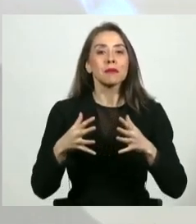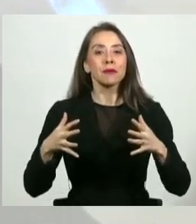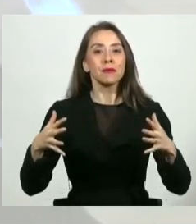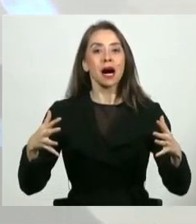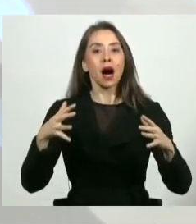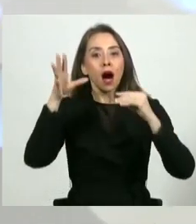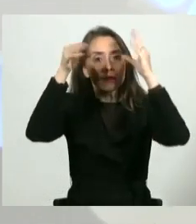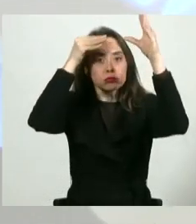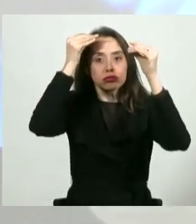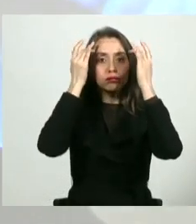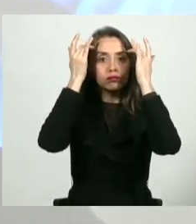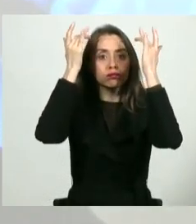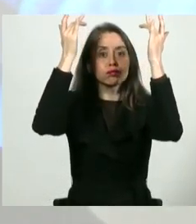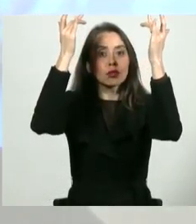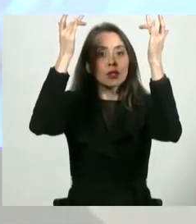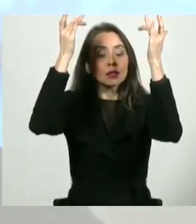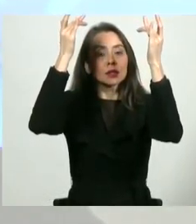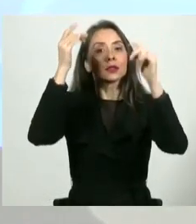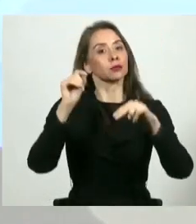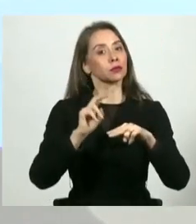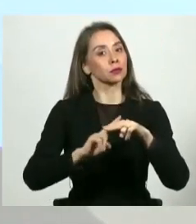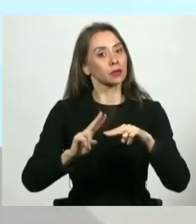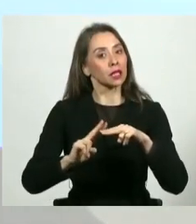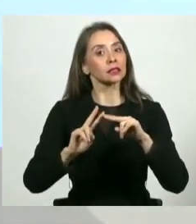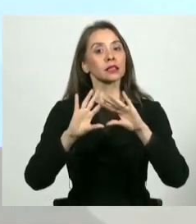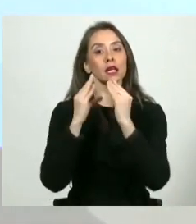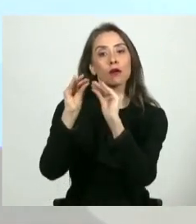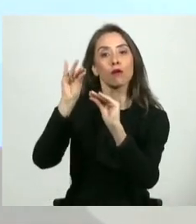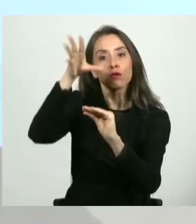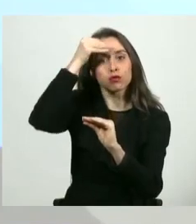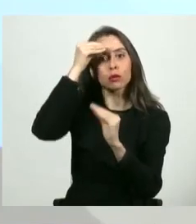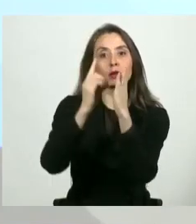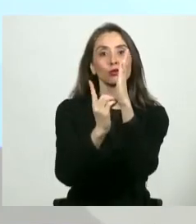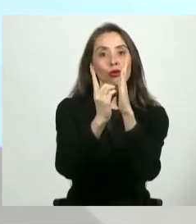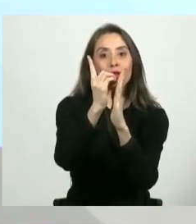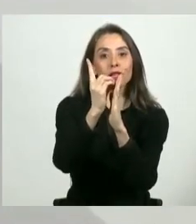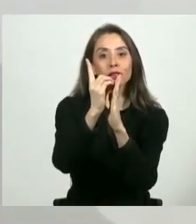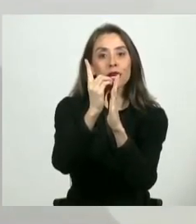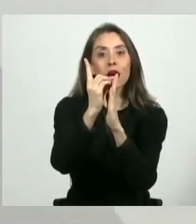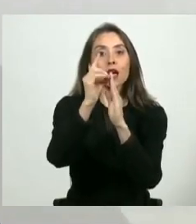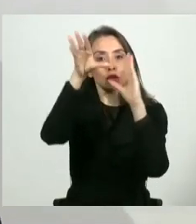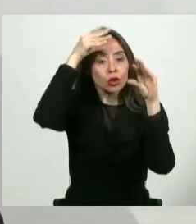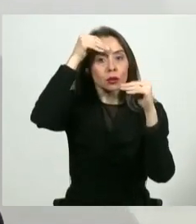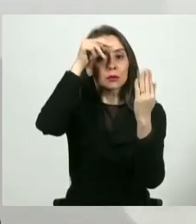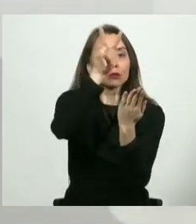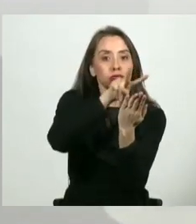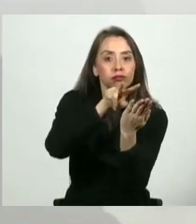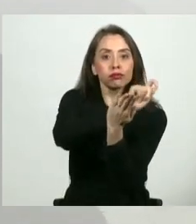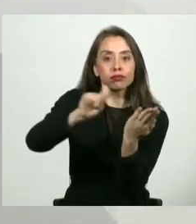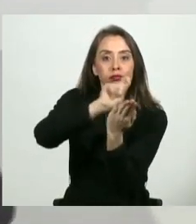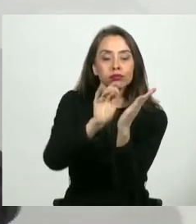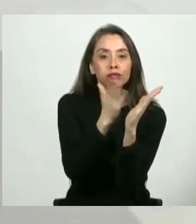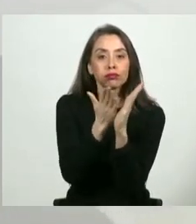el conocimiento, contribuir a la formación y desarrollo de la alfabetización y sacar a las personas de la